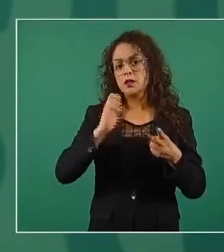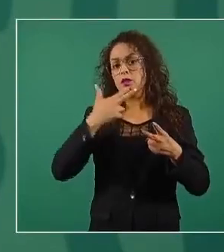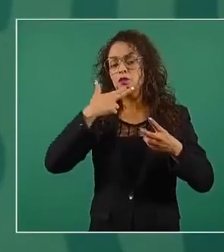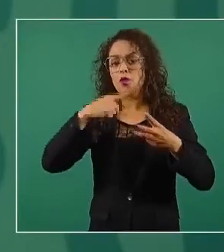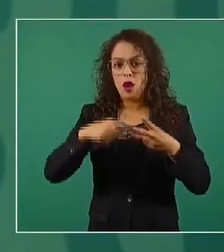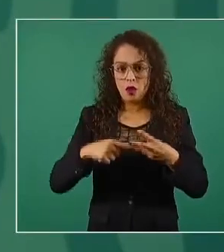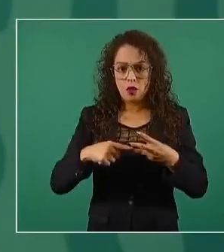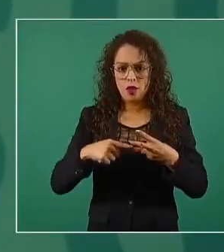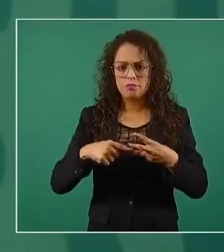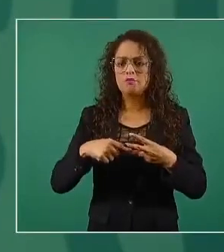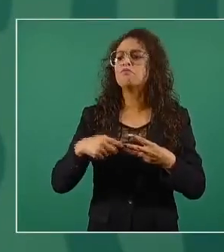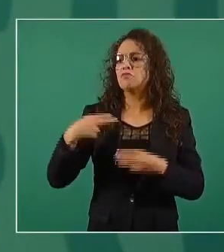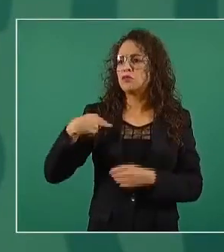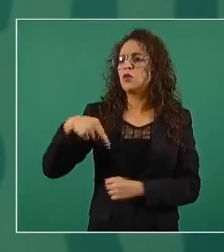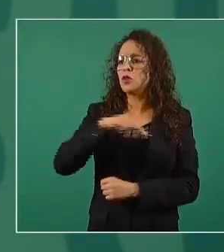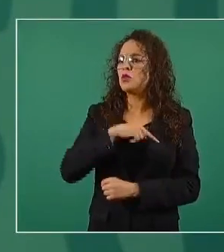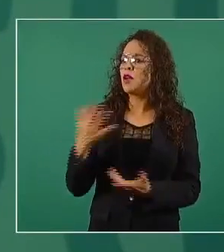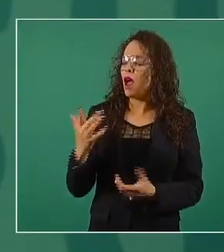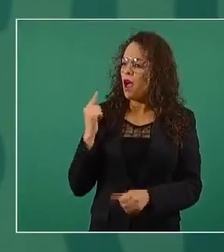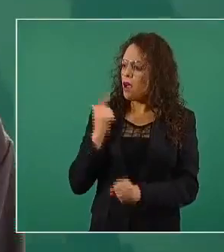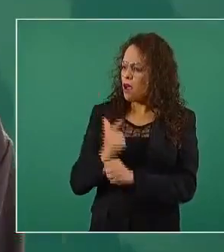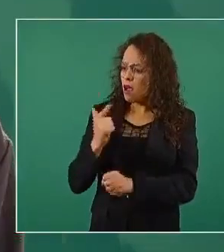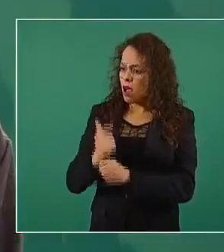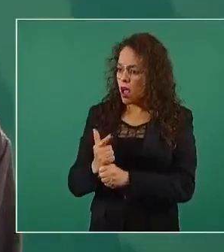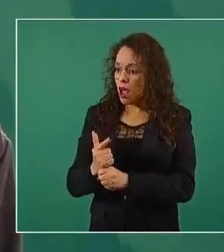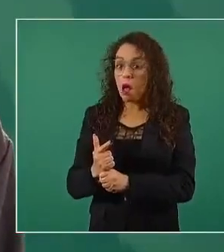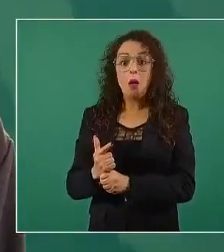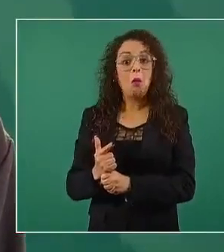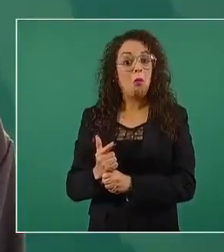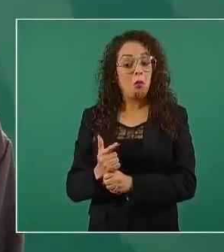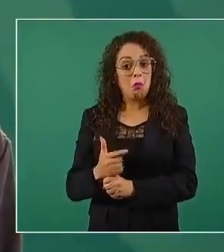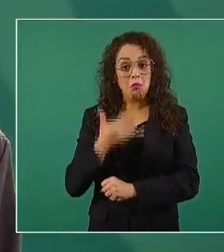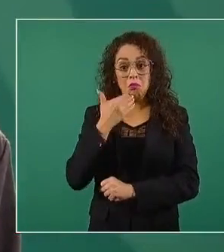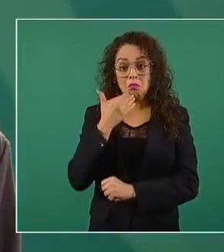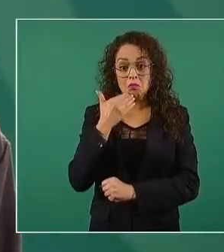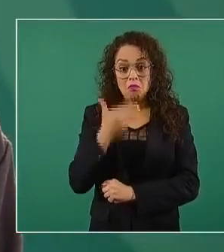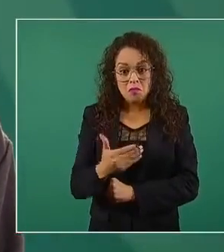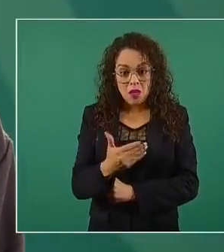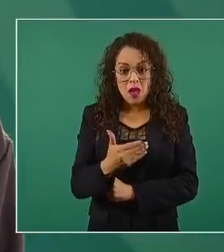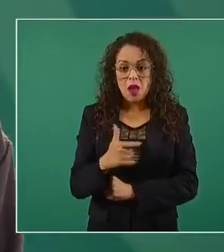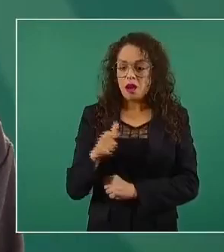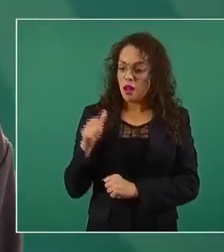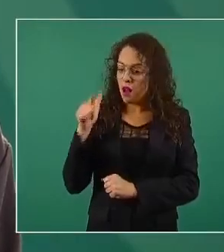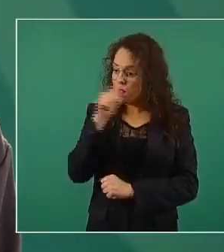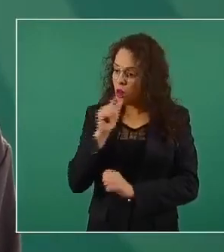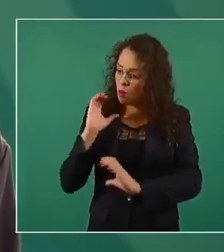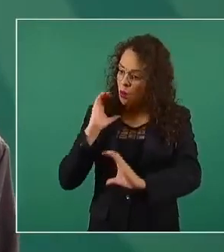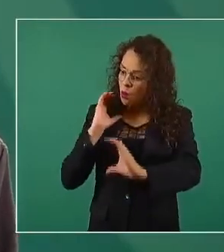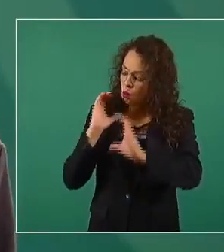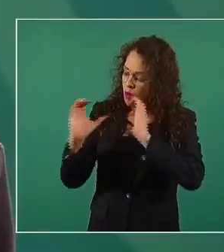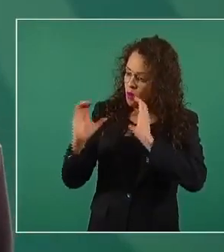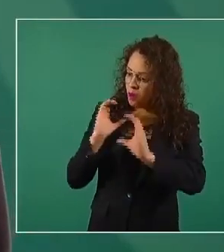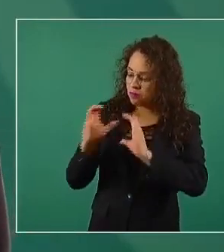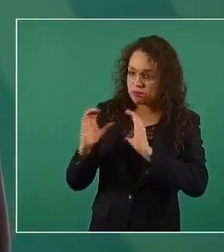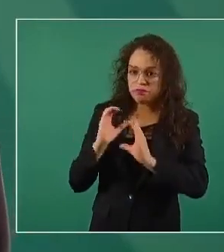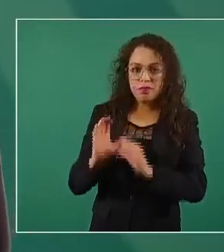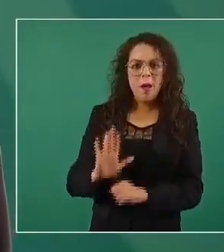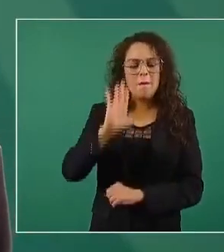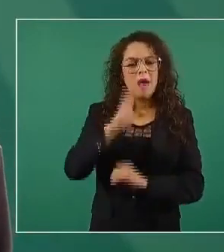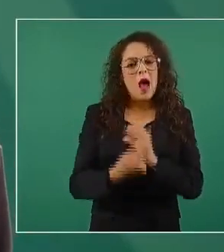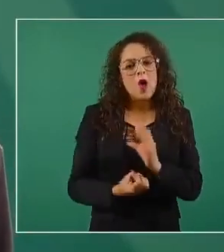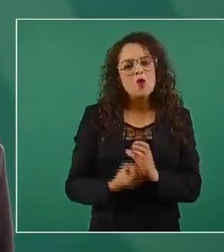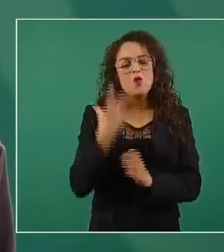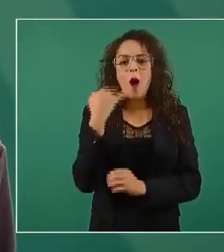tenemos nosotros? Hemos logrado un lenguaje asequible. Es como un nuevo idioma que